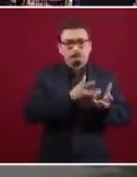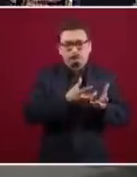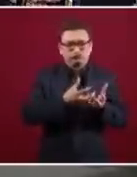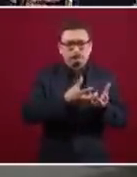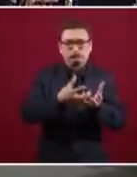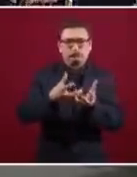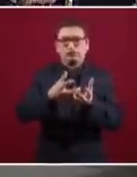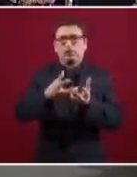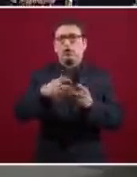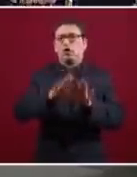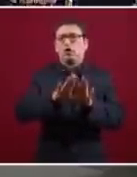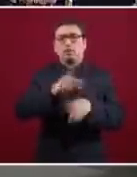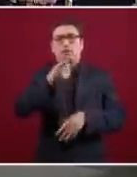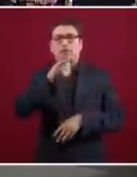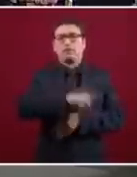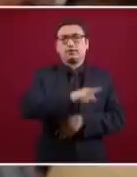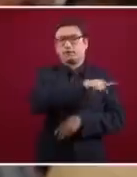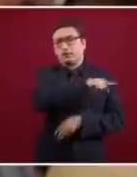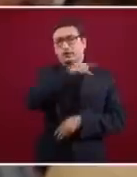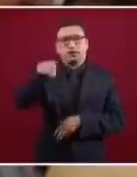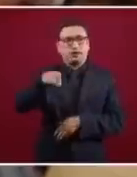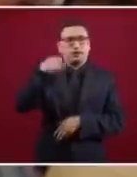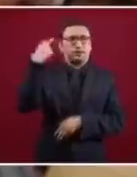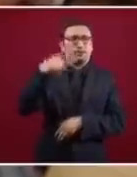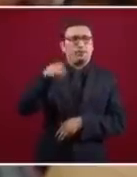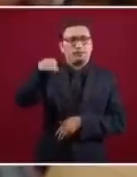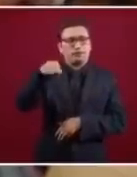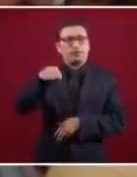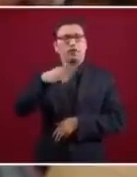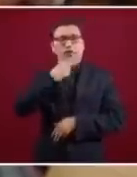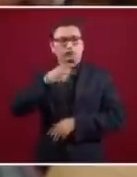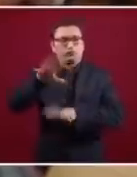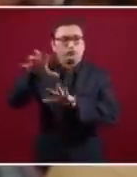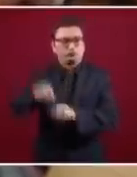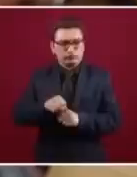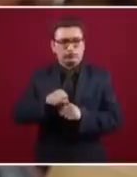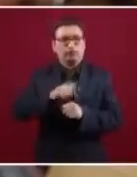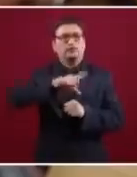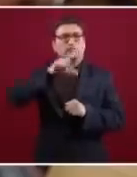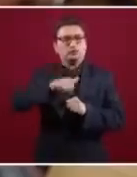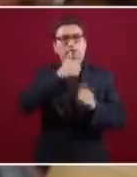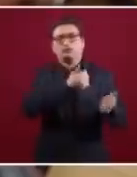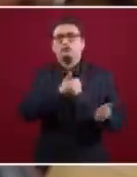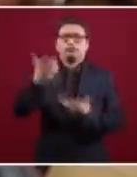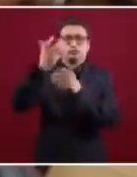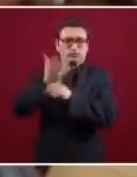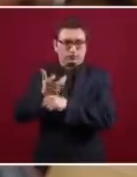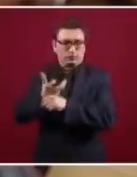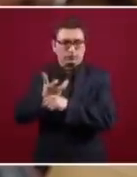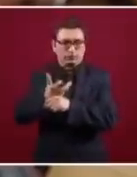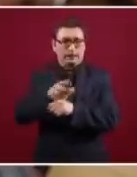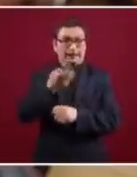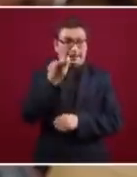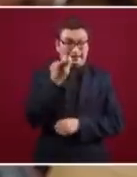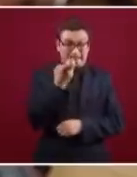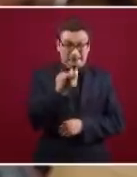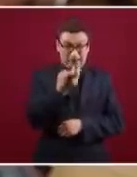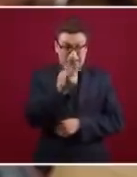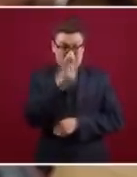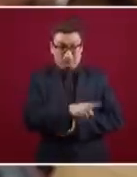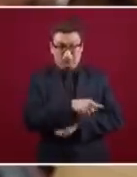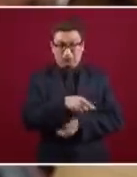orden de captura y extradición eventualmente a eeuu sigue pendiente esa